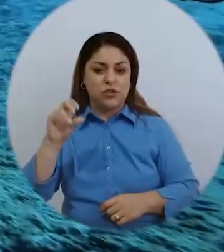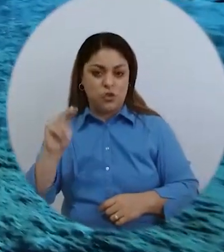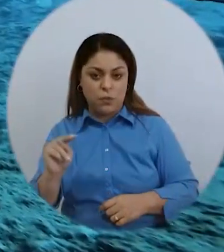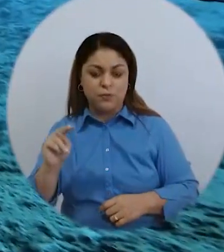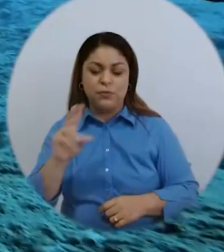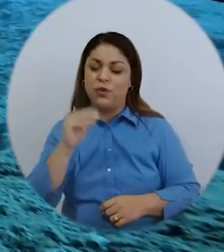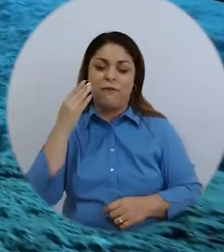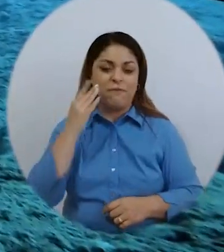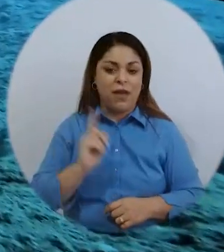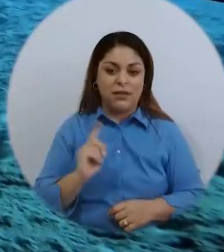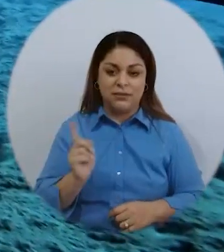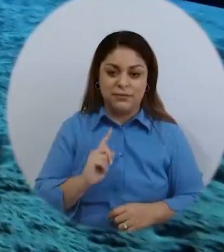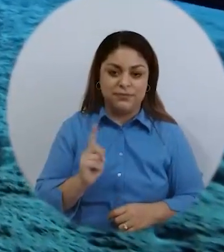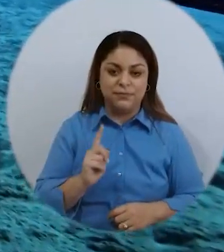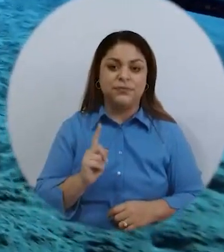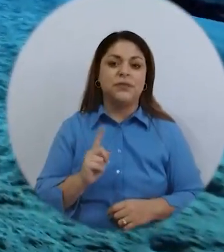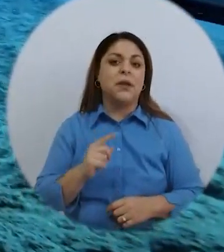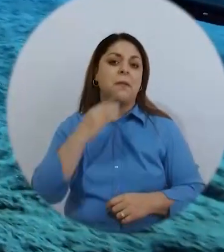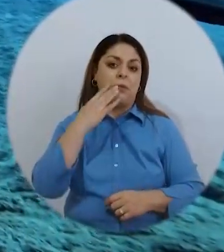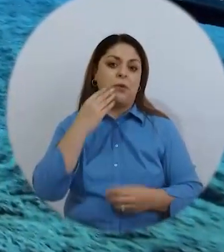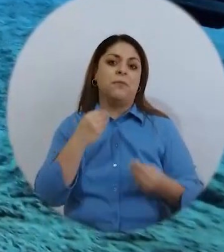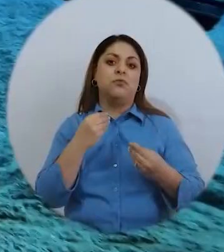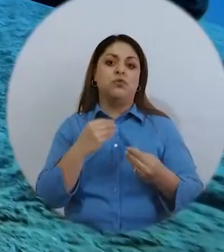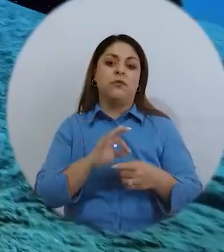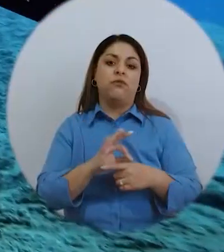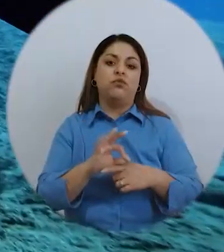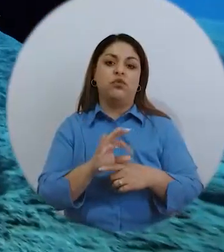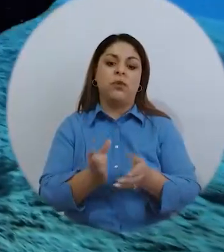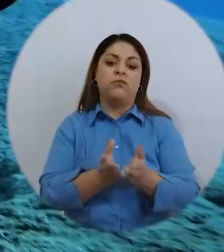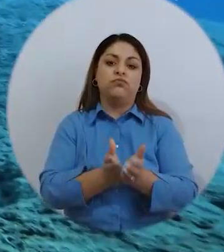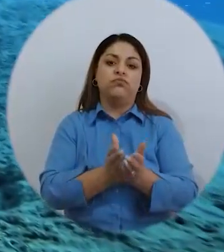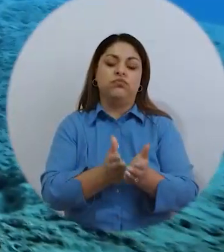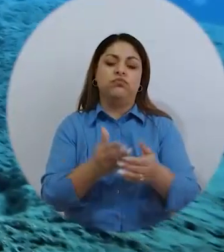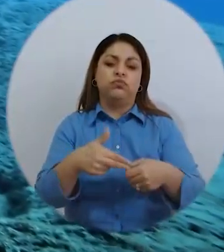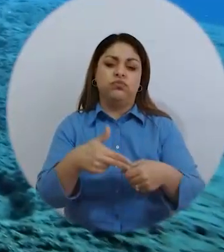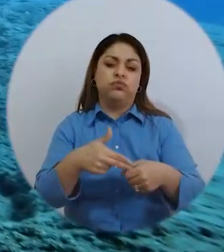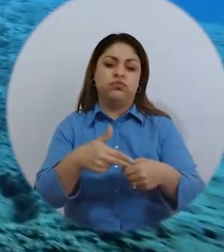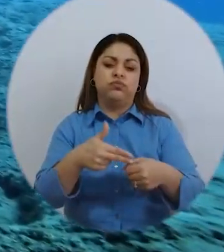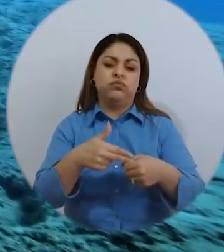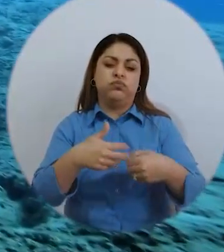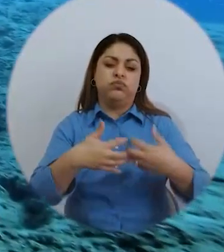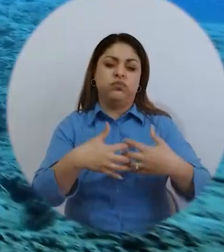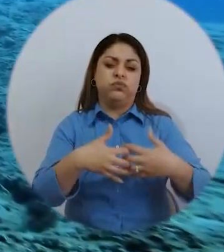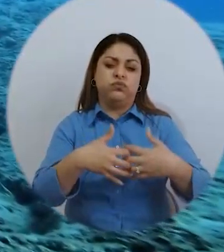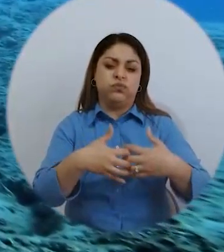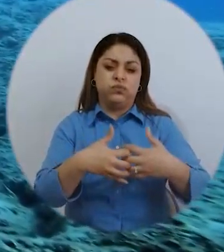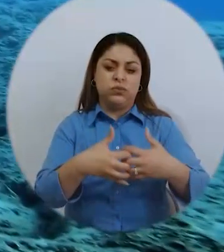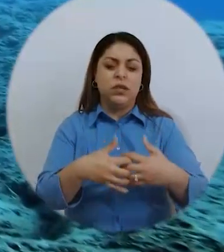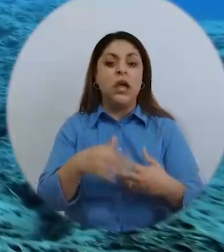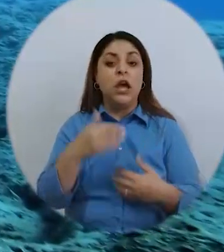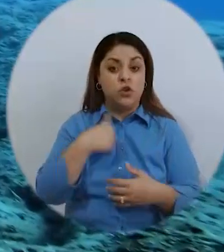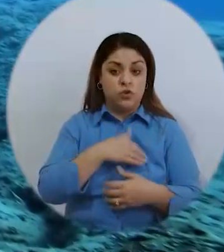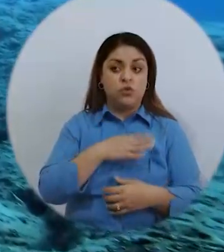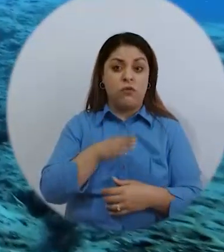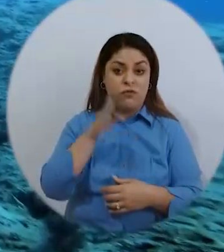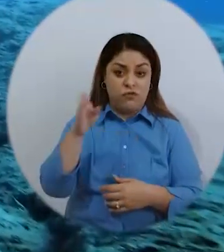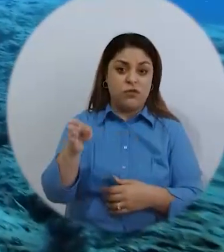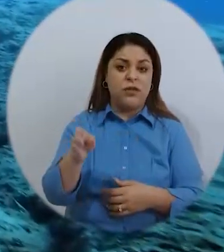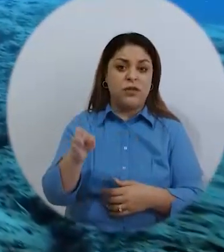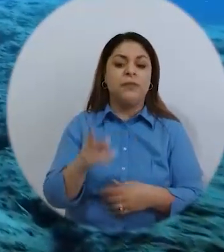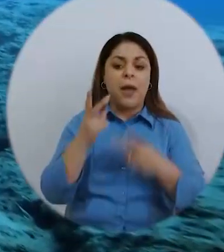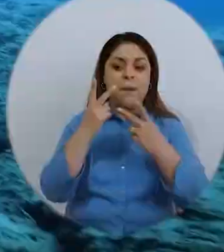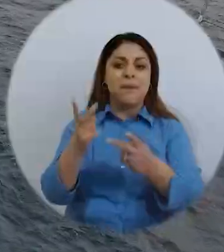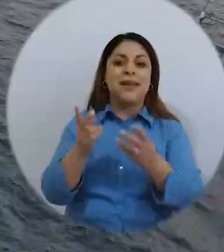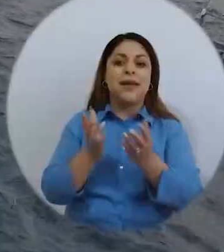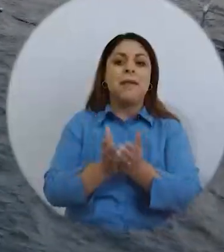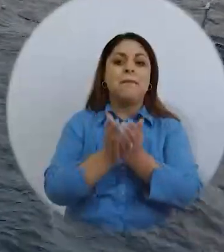marítima internacional funciona a partir de los hidrocarburos. Incluso tuvimos la oportunidad de estar in situ en